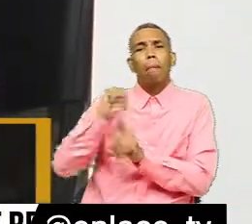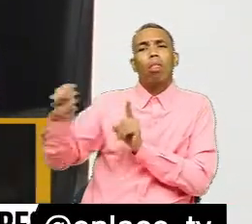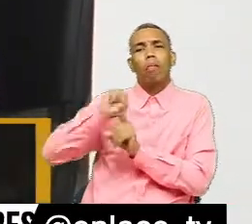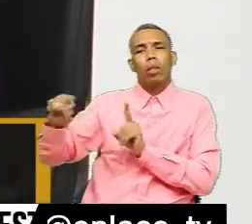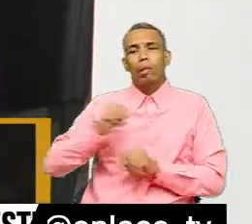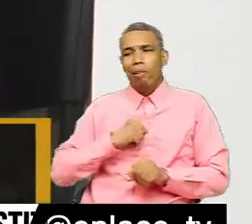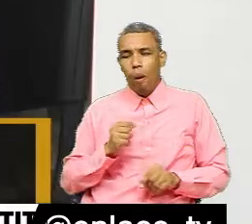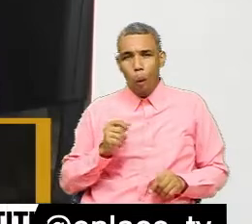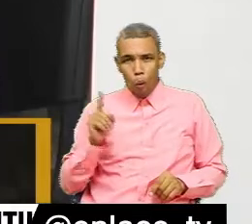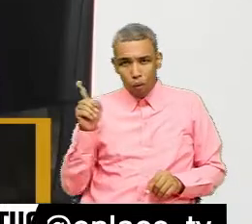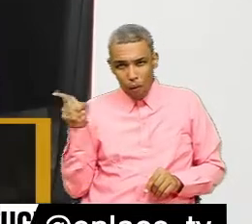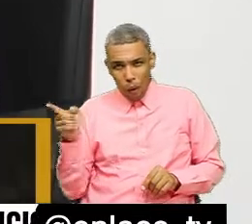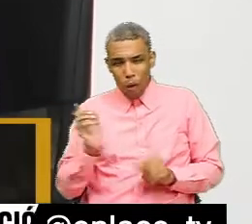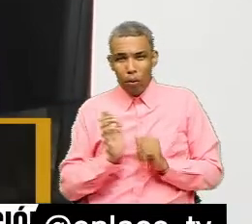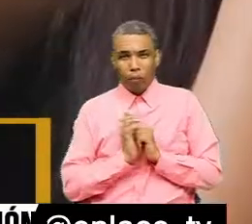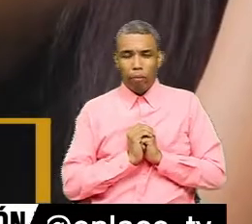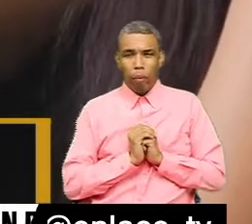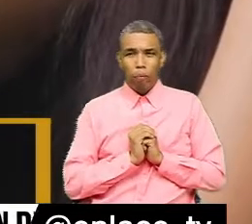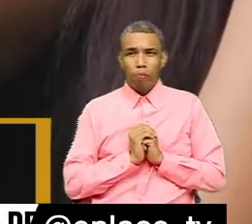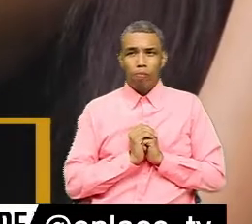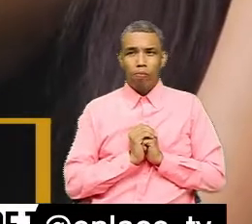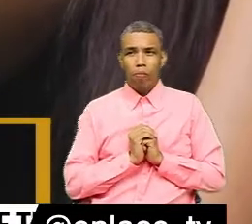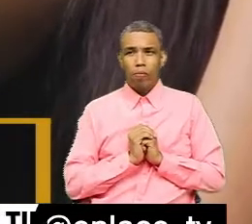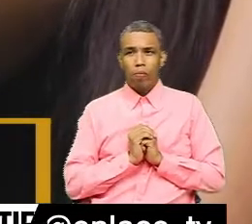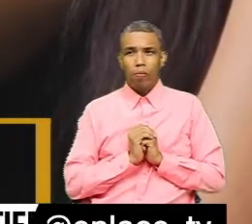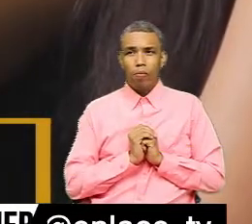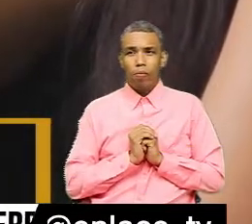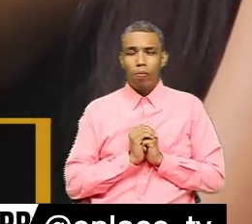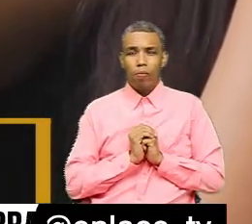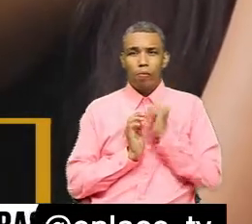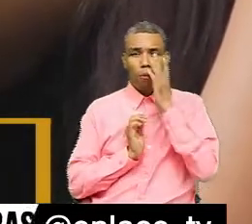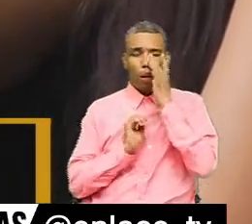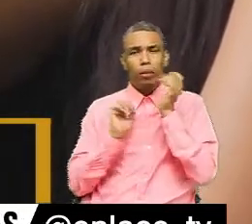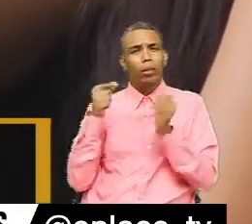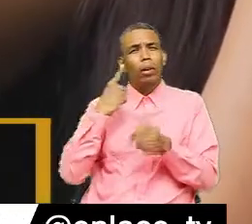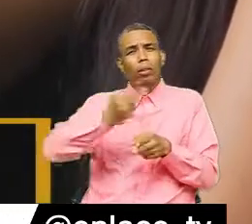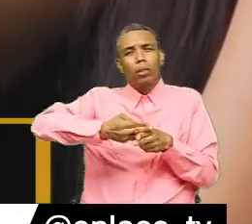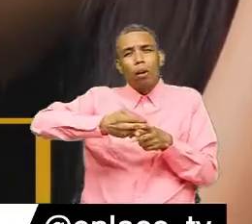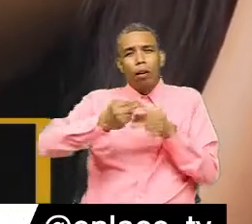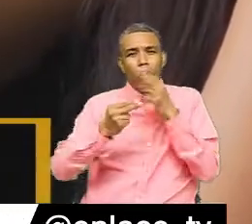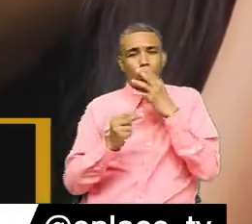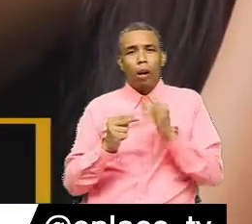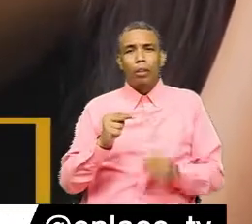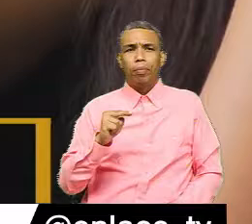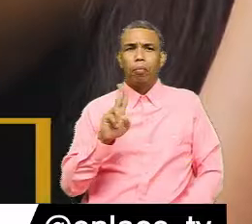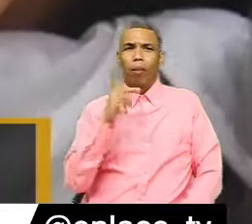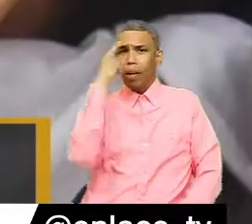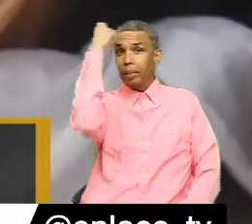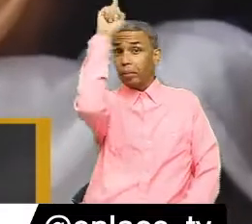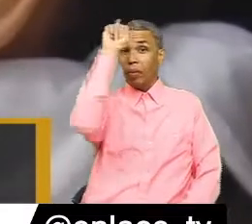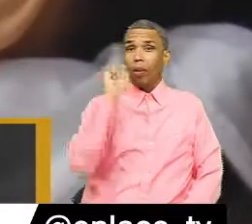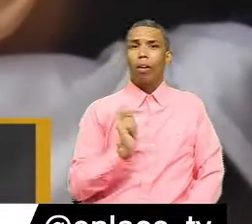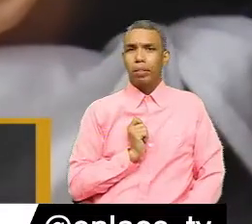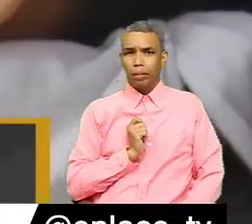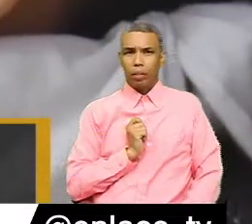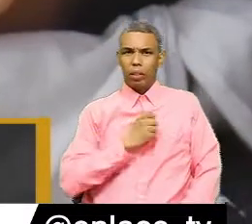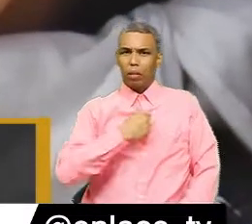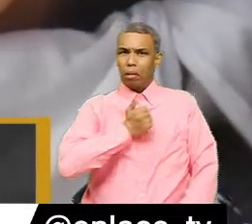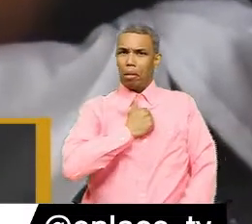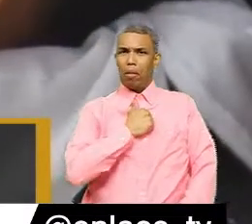hábito compulsivo psiquiátrico llamado síndrome Lesch-Nyhan. Aunque esto es involuntario a comparación de otros trastornos, el pequeño